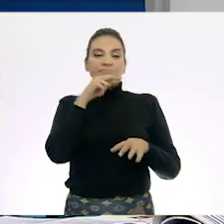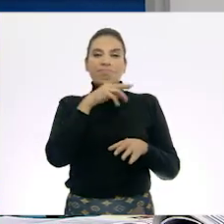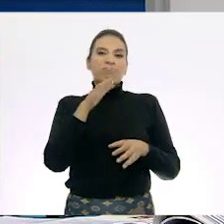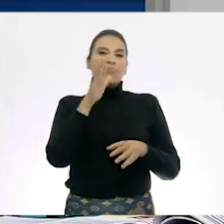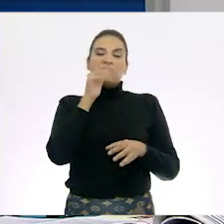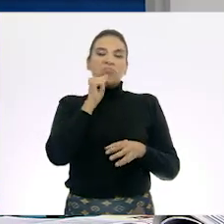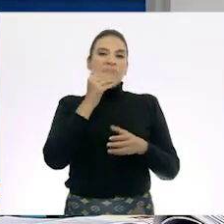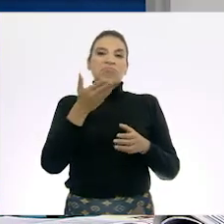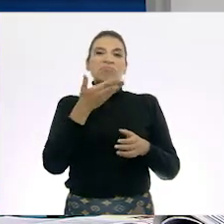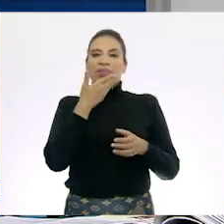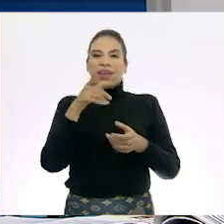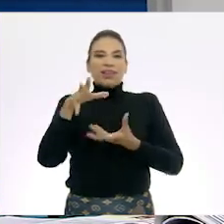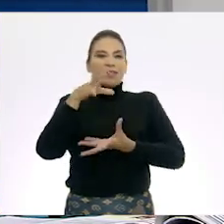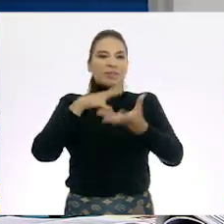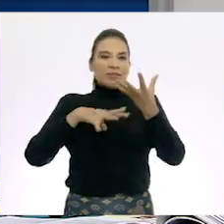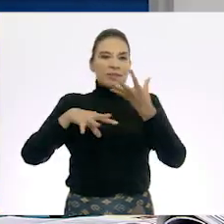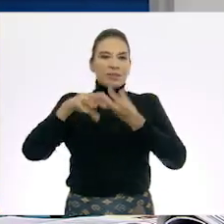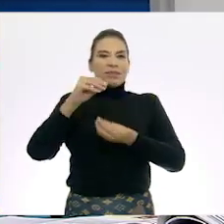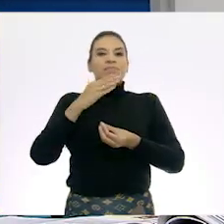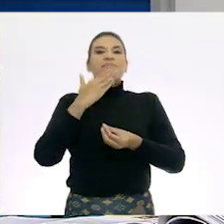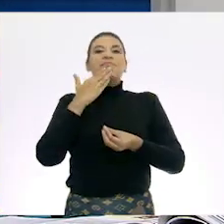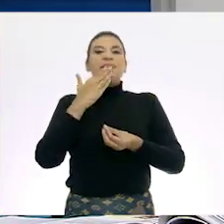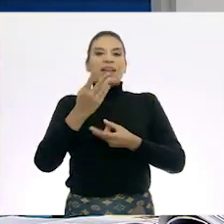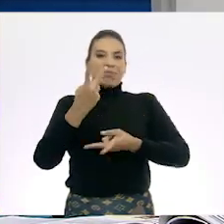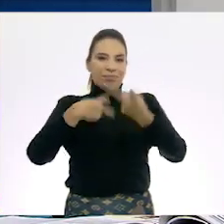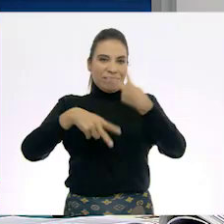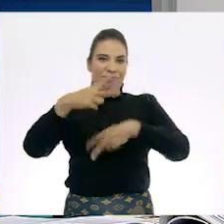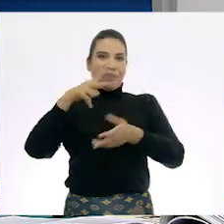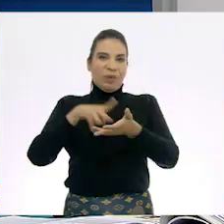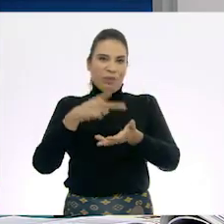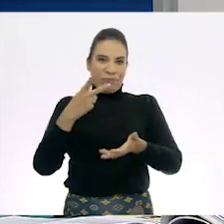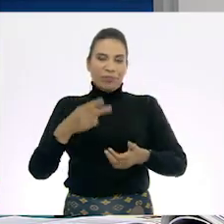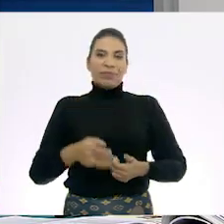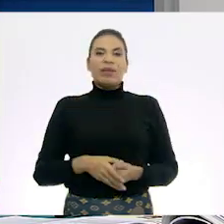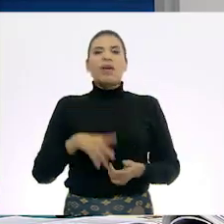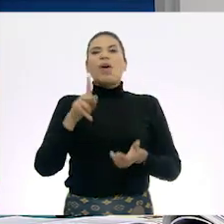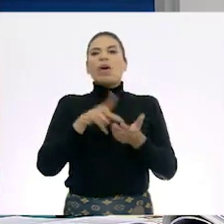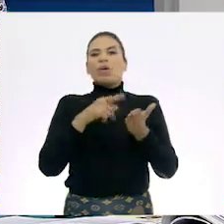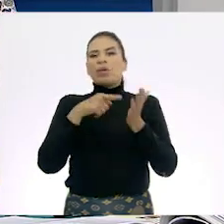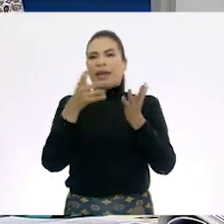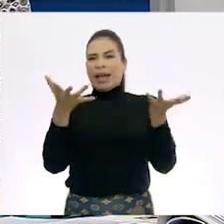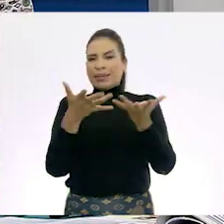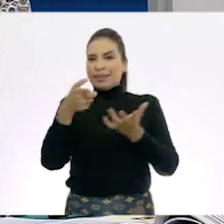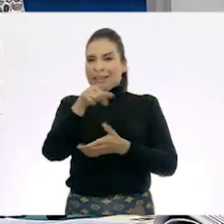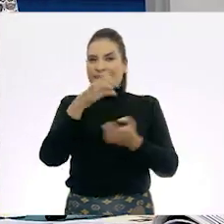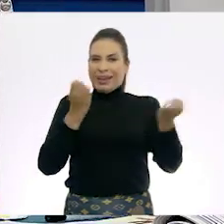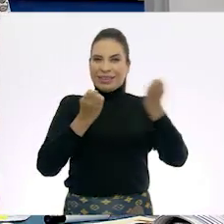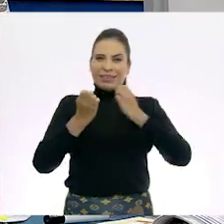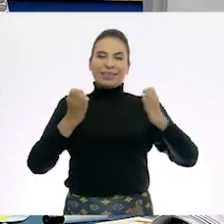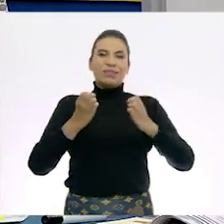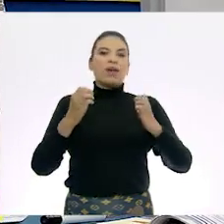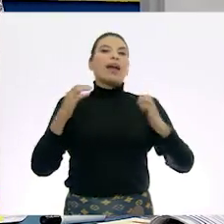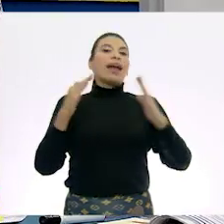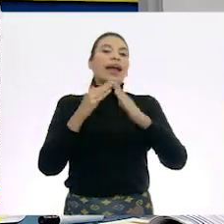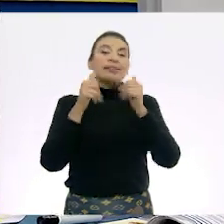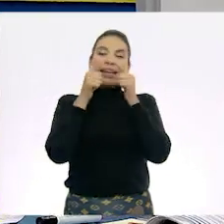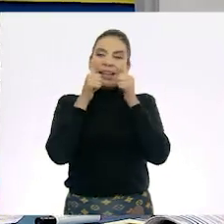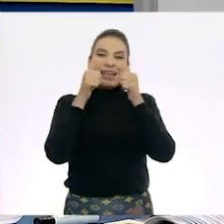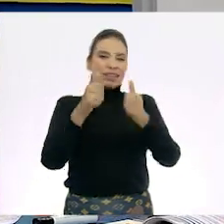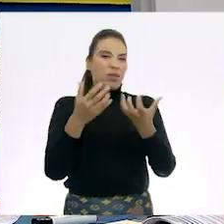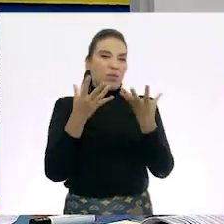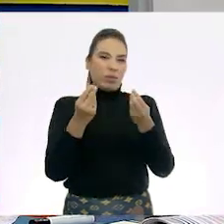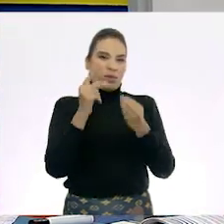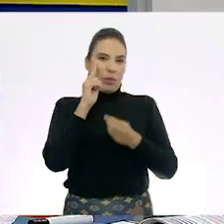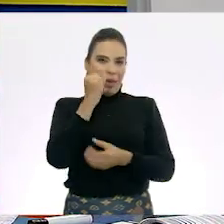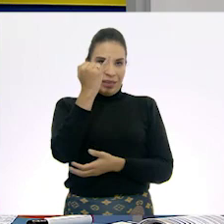esa oportunidad precisamente de que se regeneren. Y ahora te quiero proponer un ejercicio, María. Ahí en casa también pongan mucha atención a